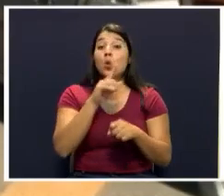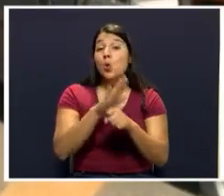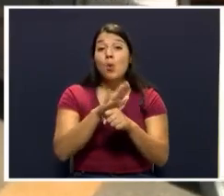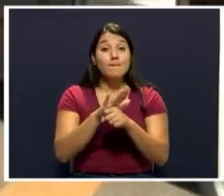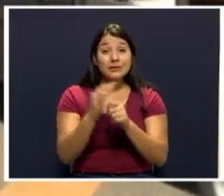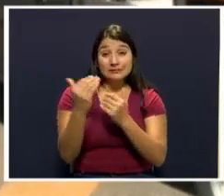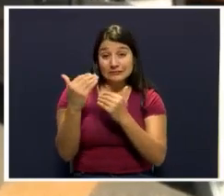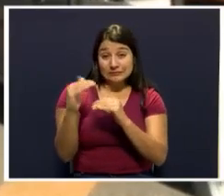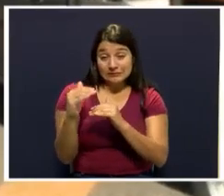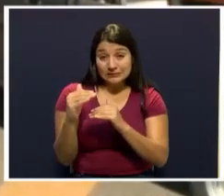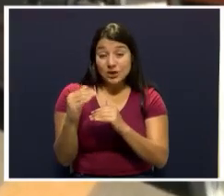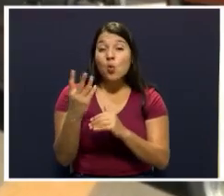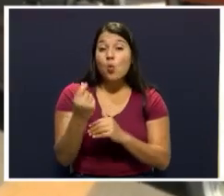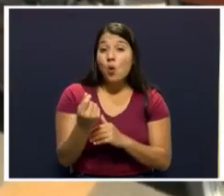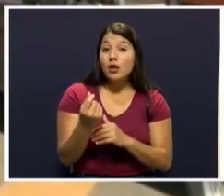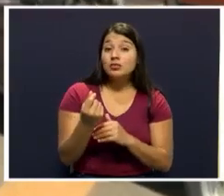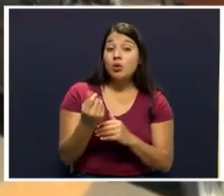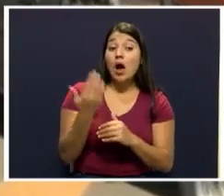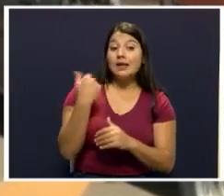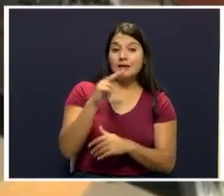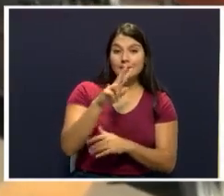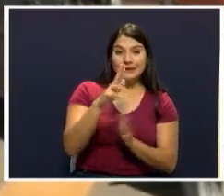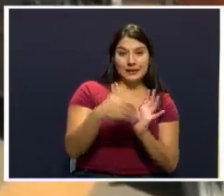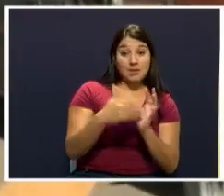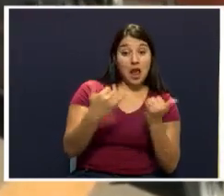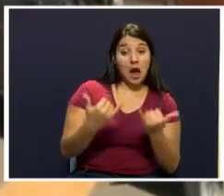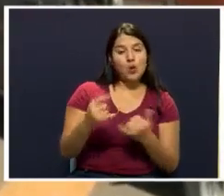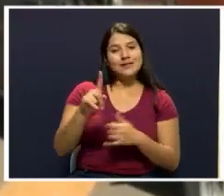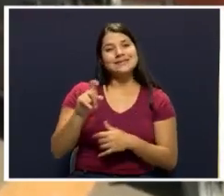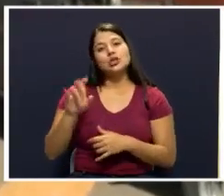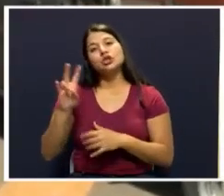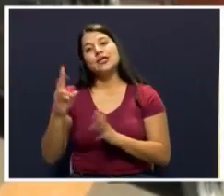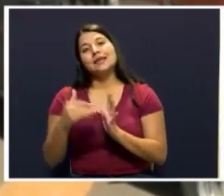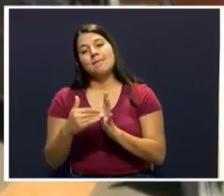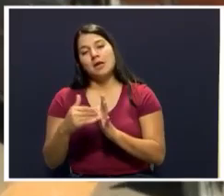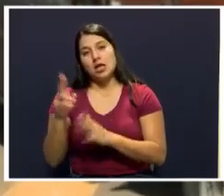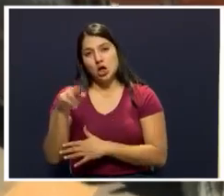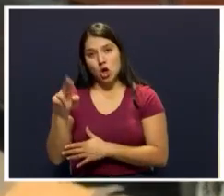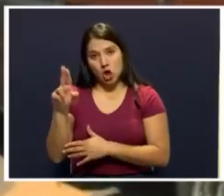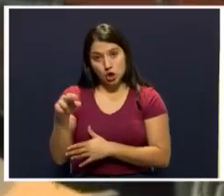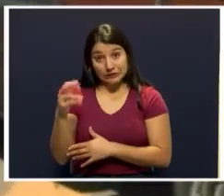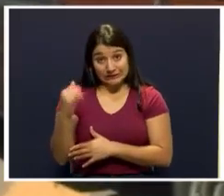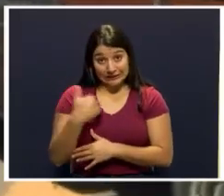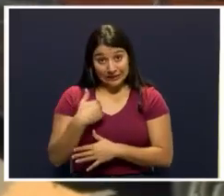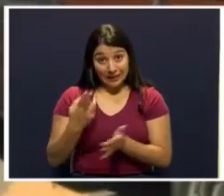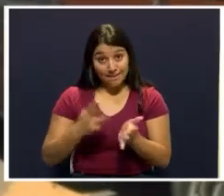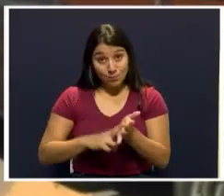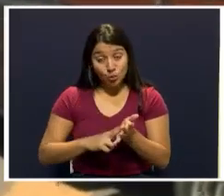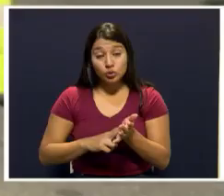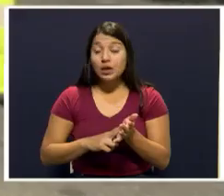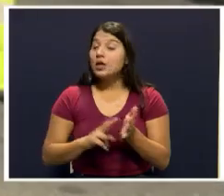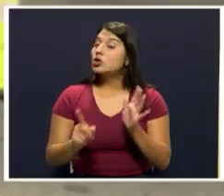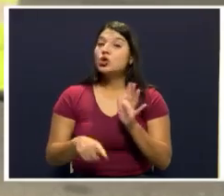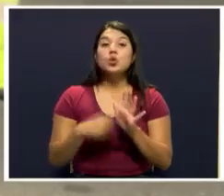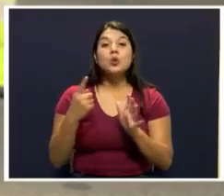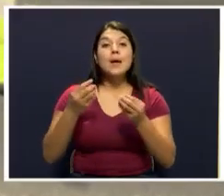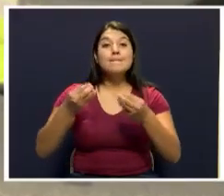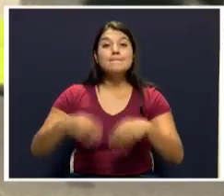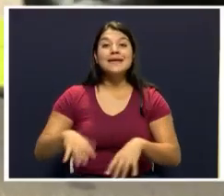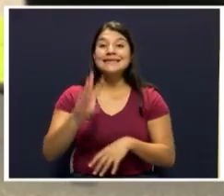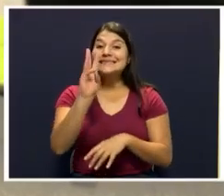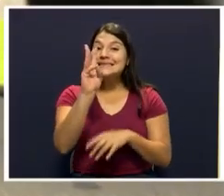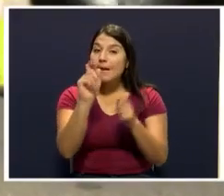de 23.000 colones a 107.000 colones. Además, el conductor que sea sancionado perderá de forma automática 6